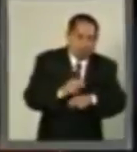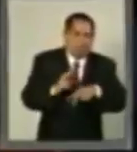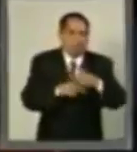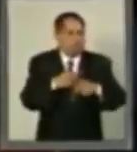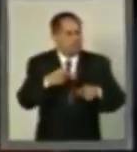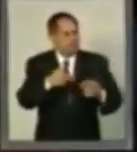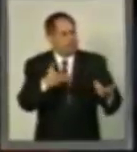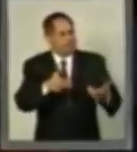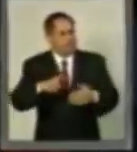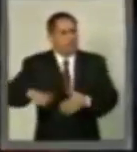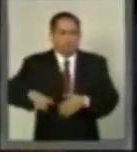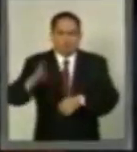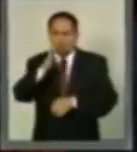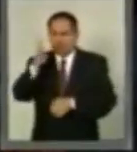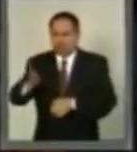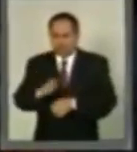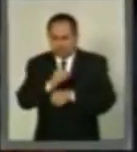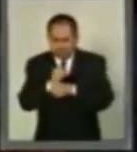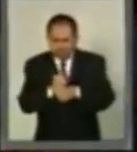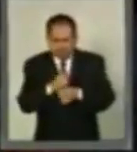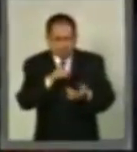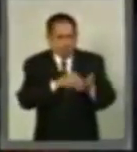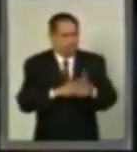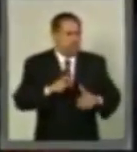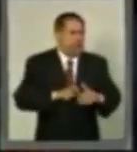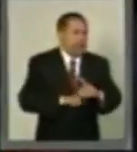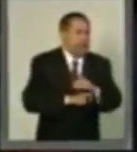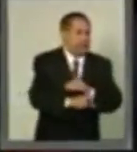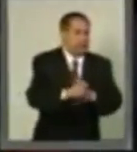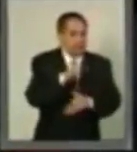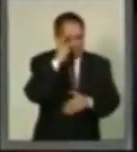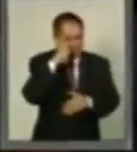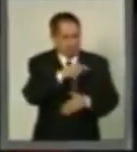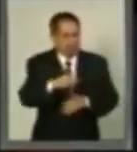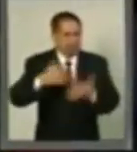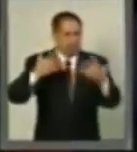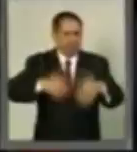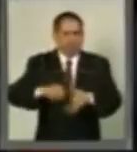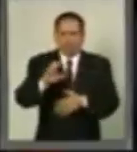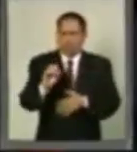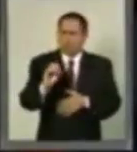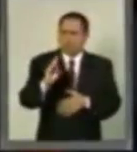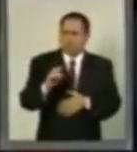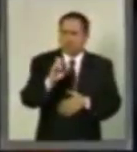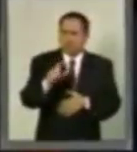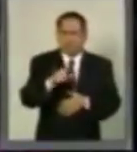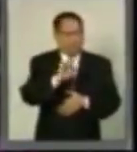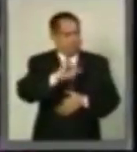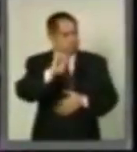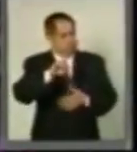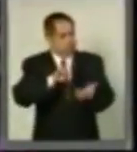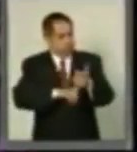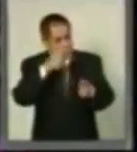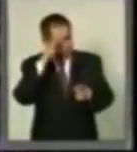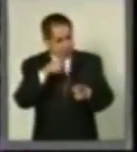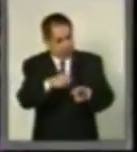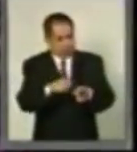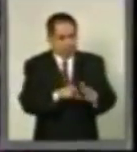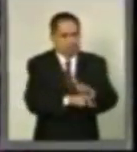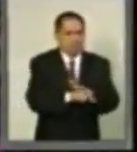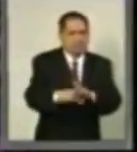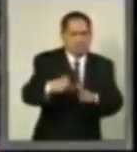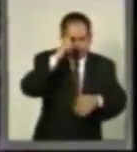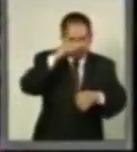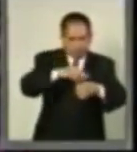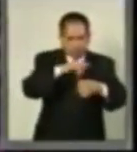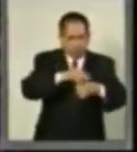el gobierno del Brasil sobre los sobornos de la empresa Odebrecht a funcionarios mexicanos para